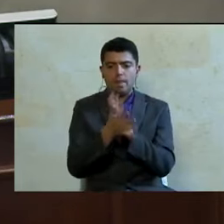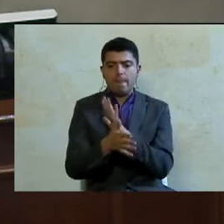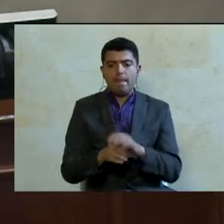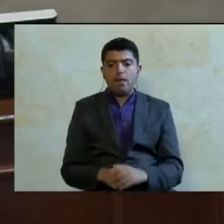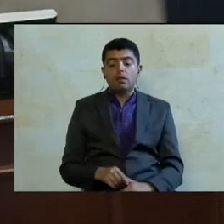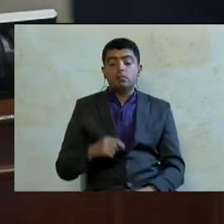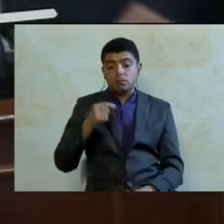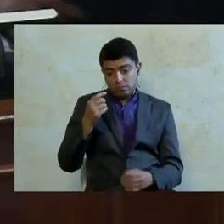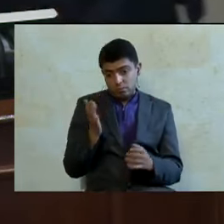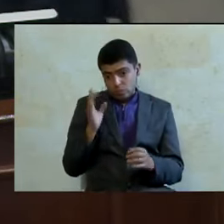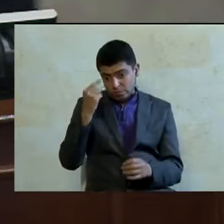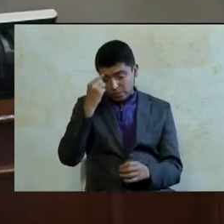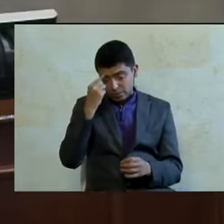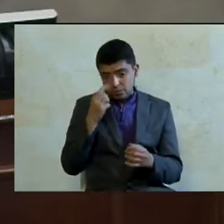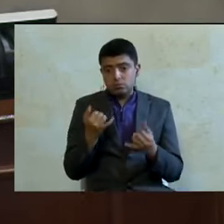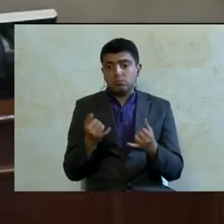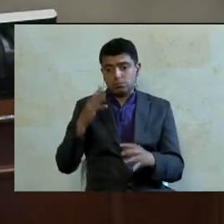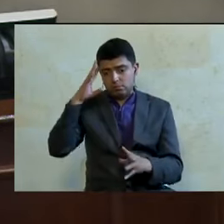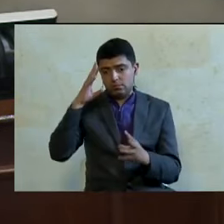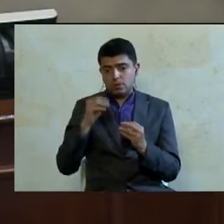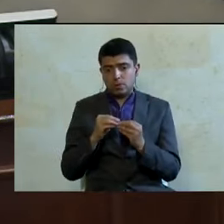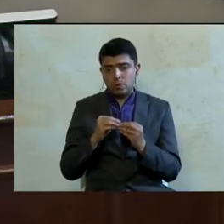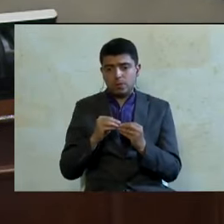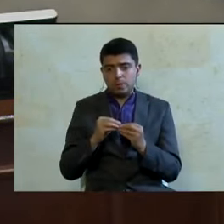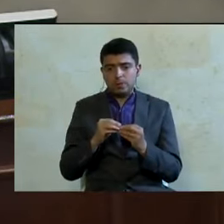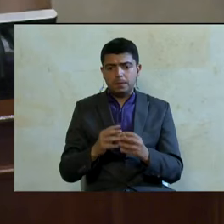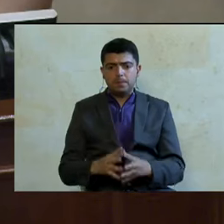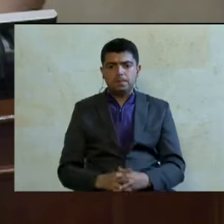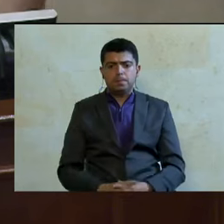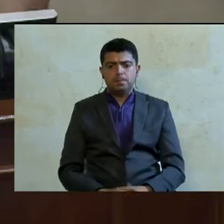acuerdo con usted y vuelvo y le reitero que